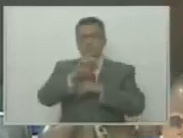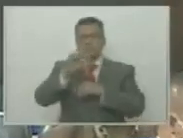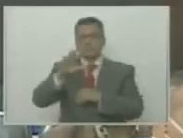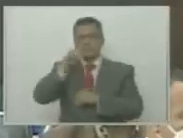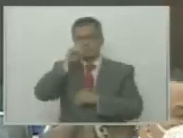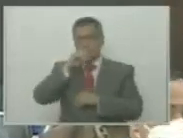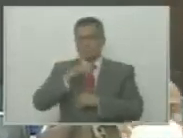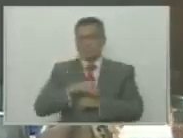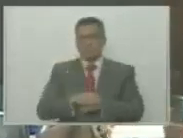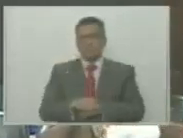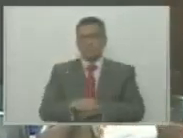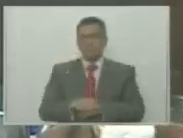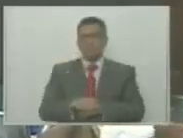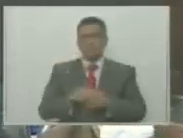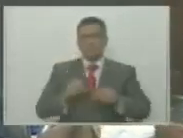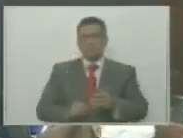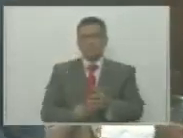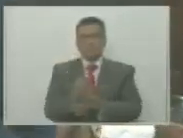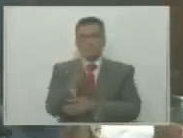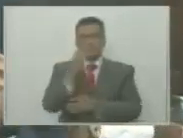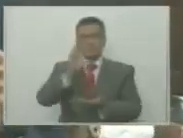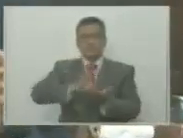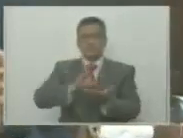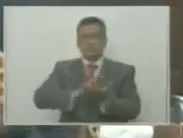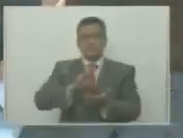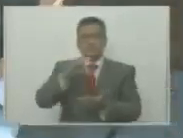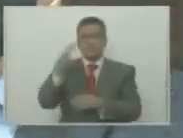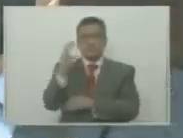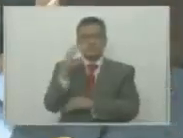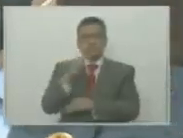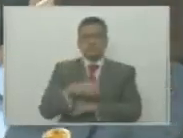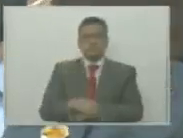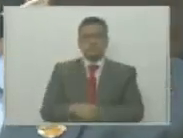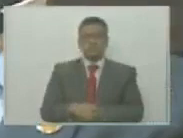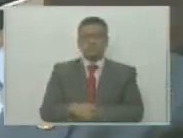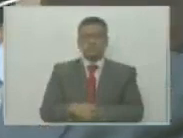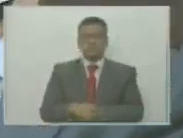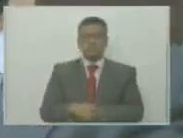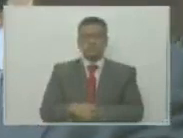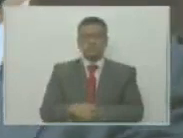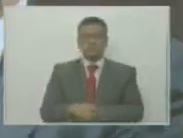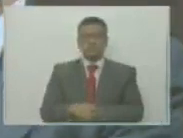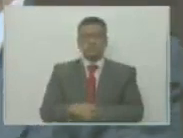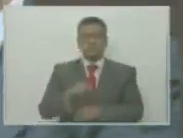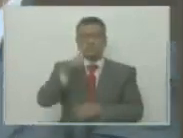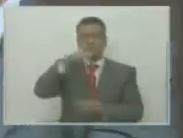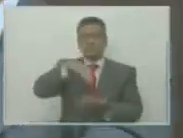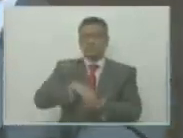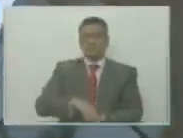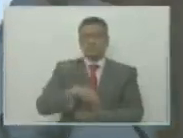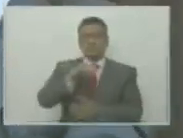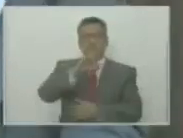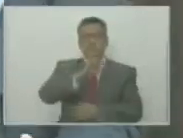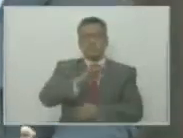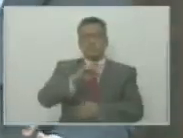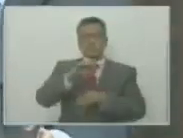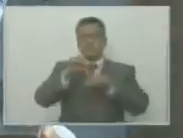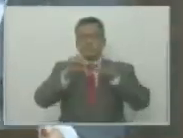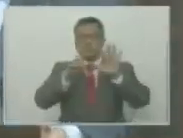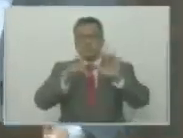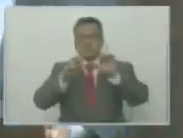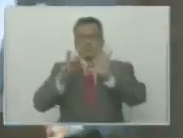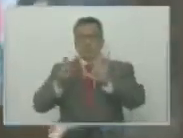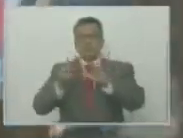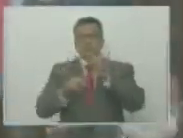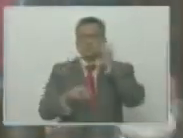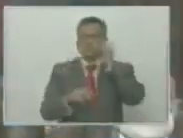455 años de la fundación de la ciudad de Caracas. En 1567,